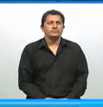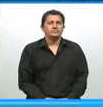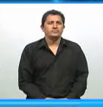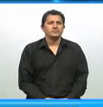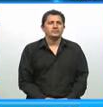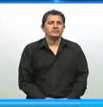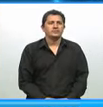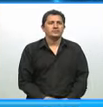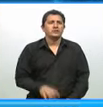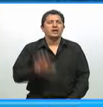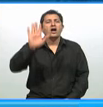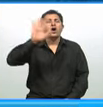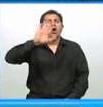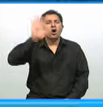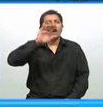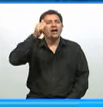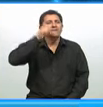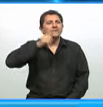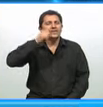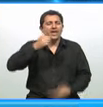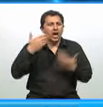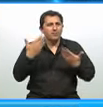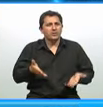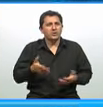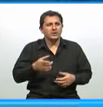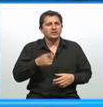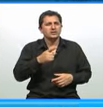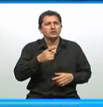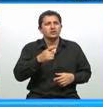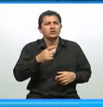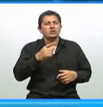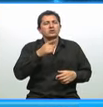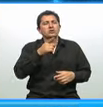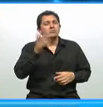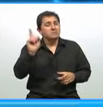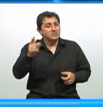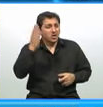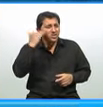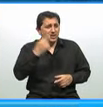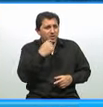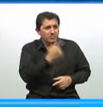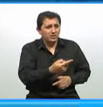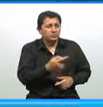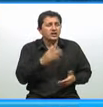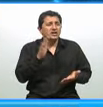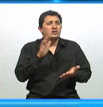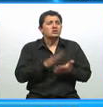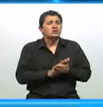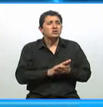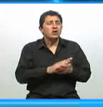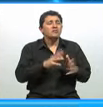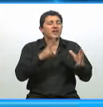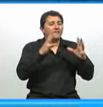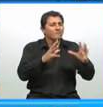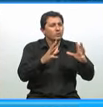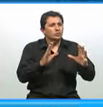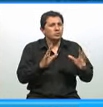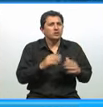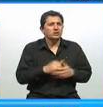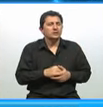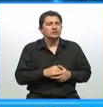Matías, Fede Sánchez te saluda. Aprovecho un poquitito para pegarme a lo que te consultaba Diego respecto del plano del fútbol. Me